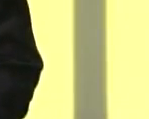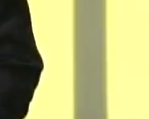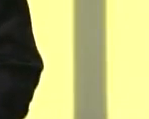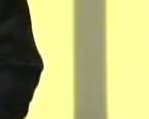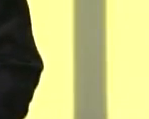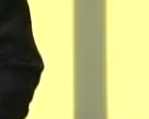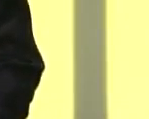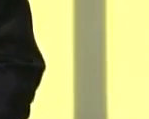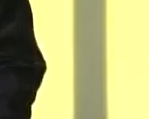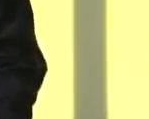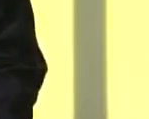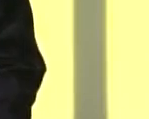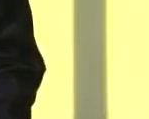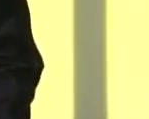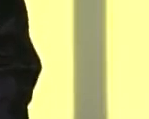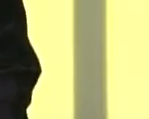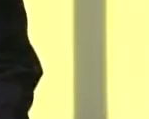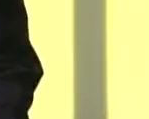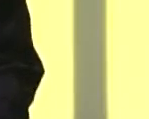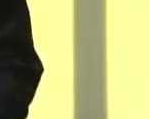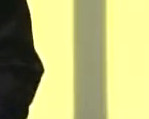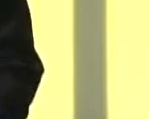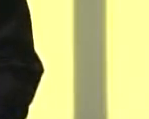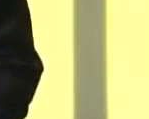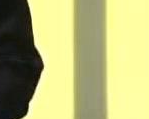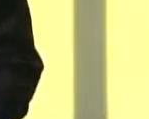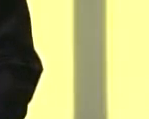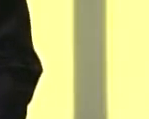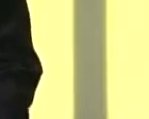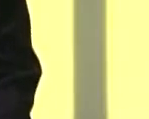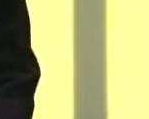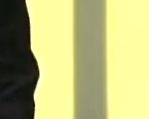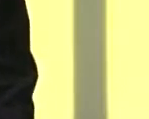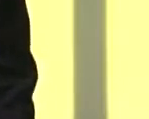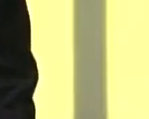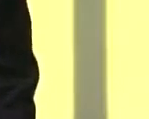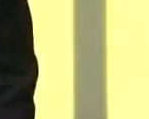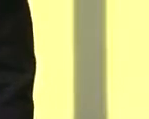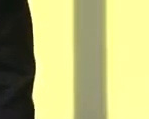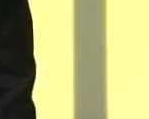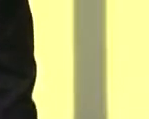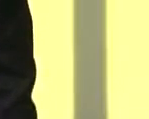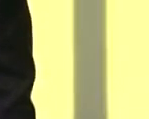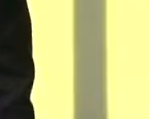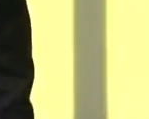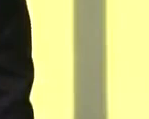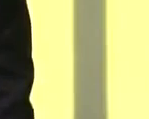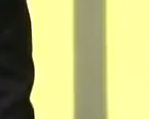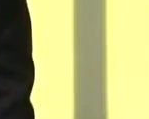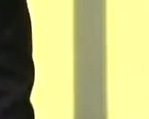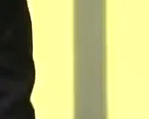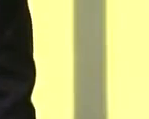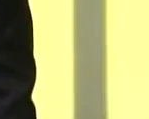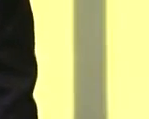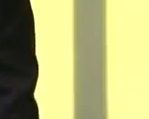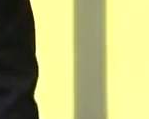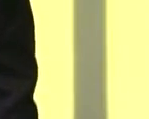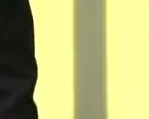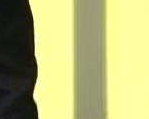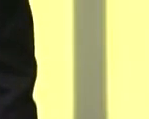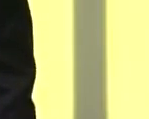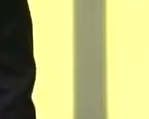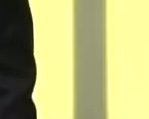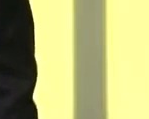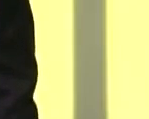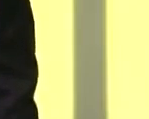el jefe de Estado venezolano y manteniéndolos también en sintonía con esta su señal, la de Venezolana de Televisión. En